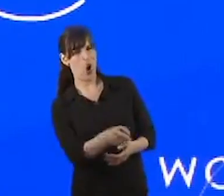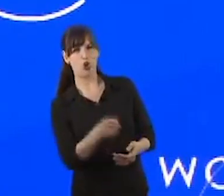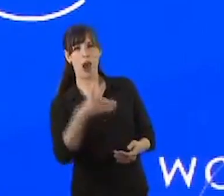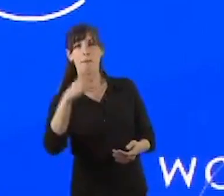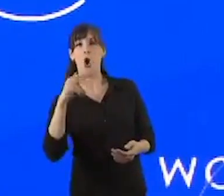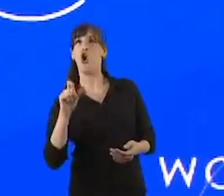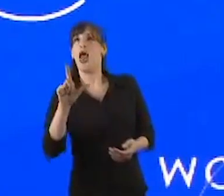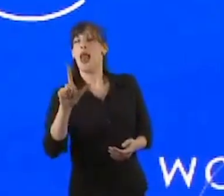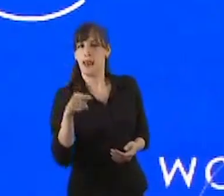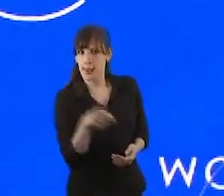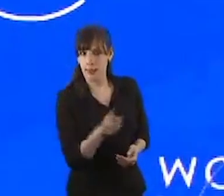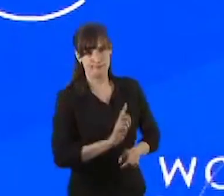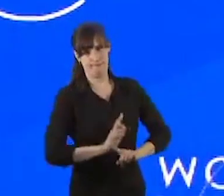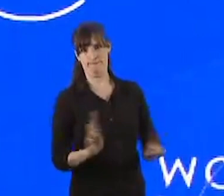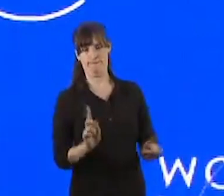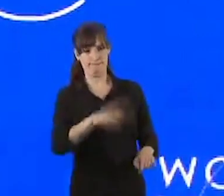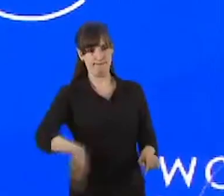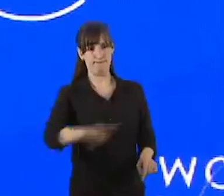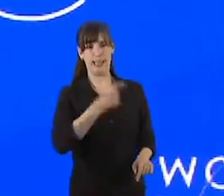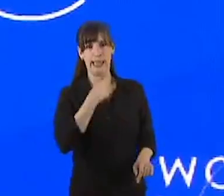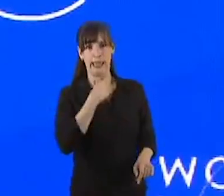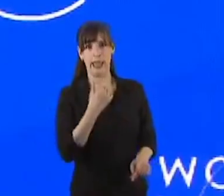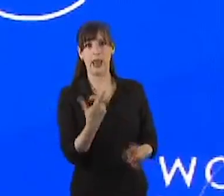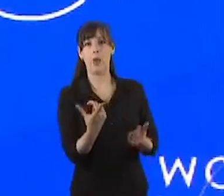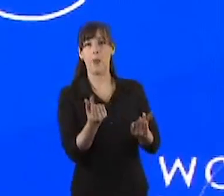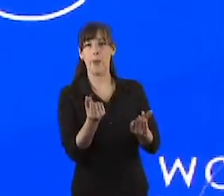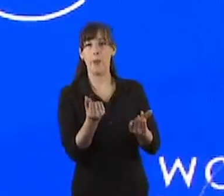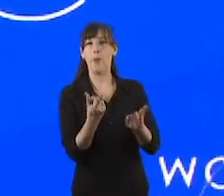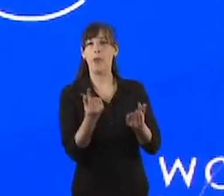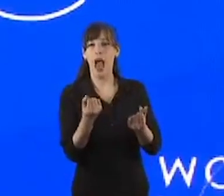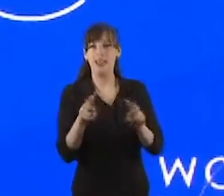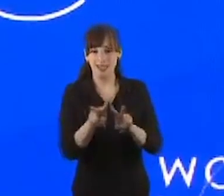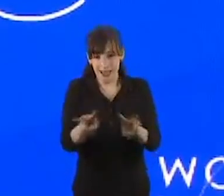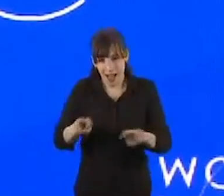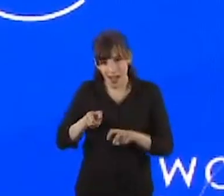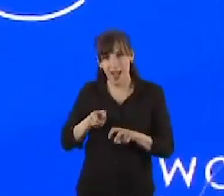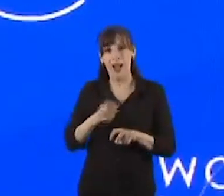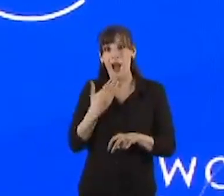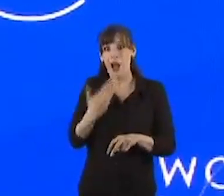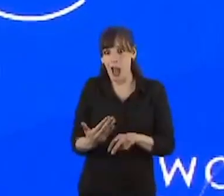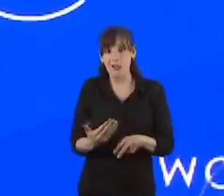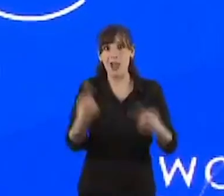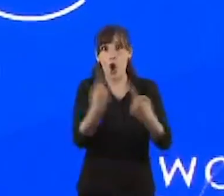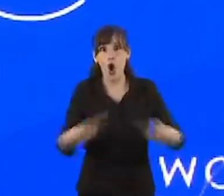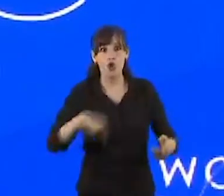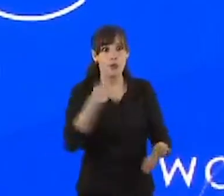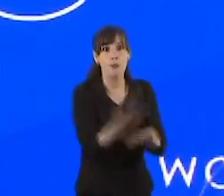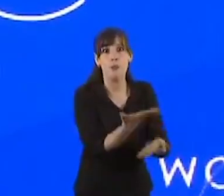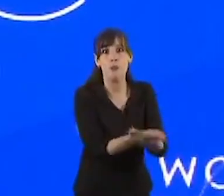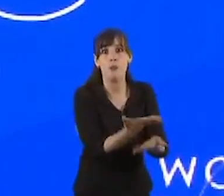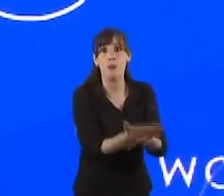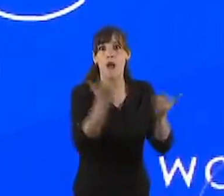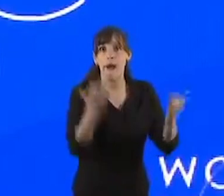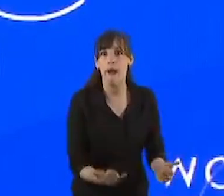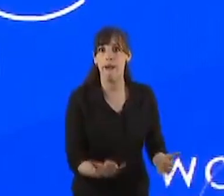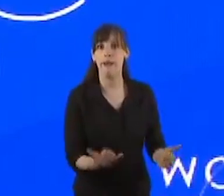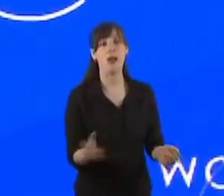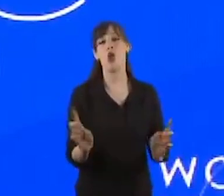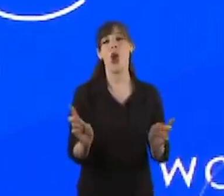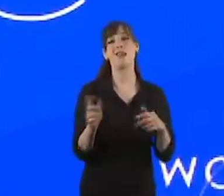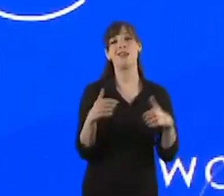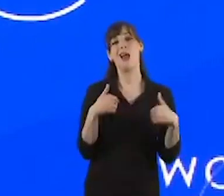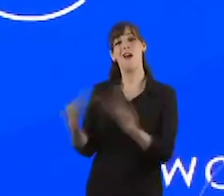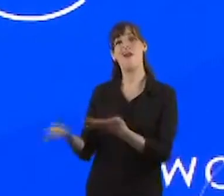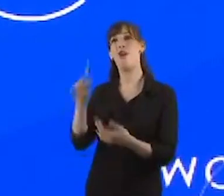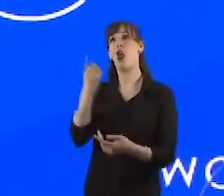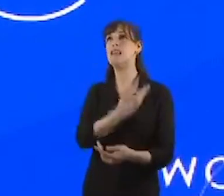ofrecen un mejor producto a un mejor precio, contribuyendo de esa manera al bienestar general. No cedan al avance del Estado. El